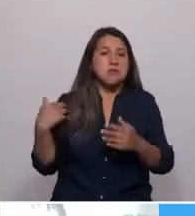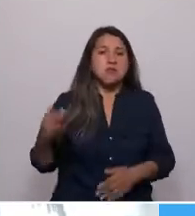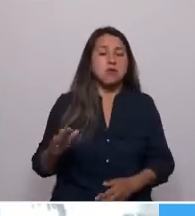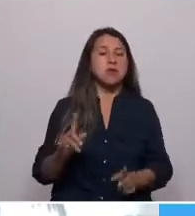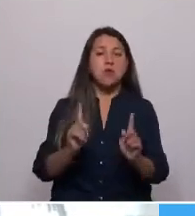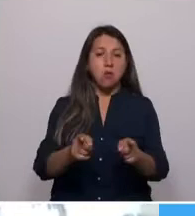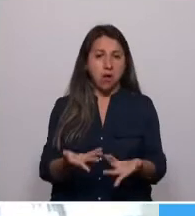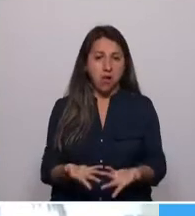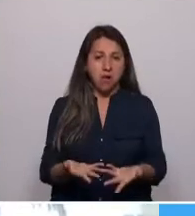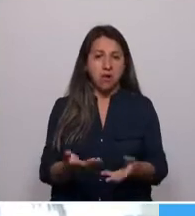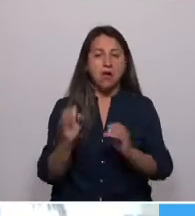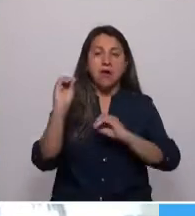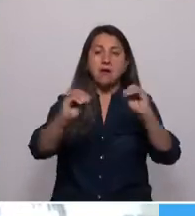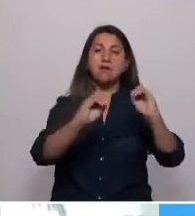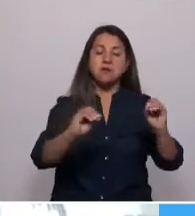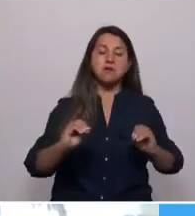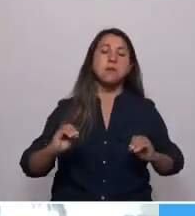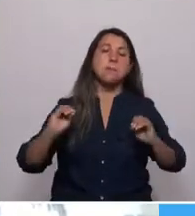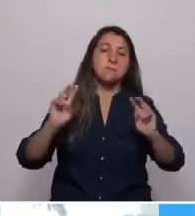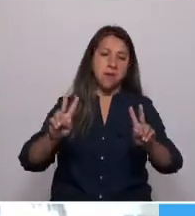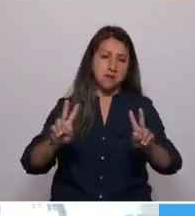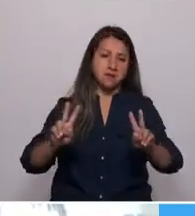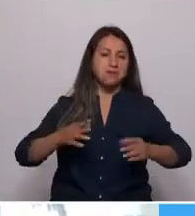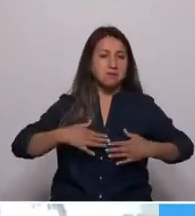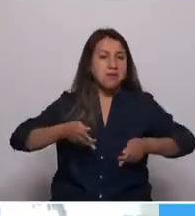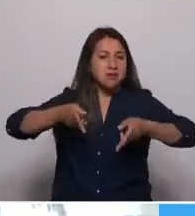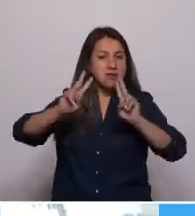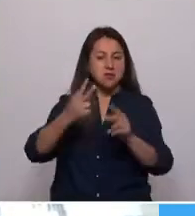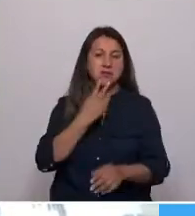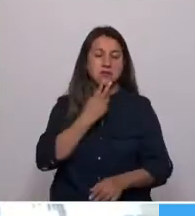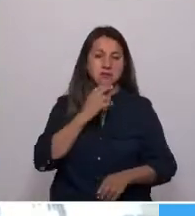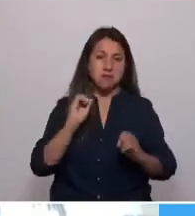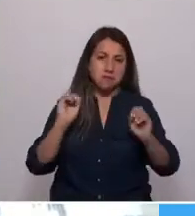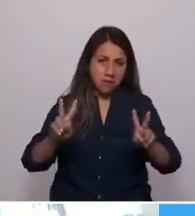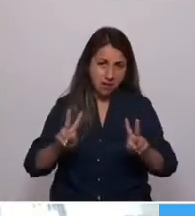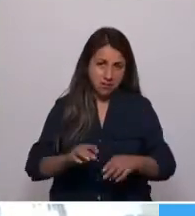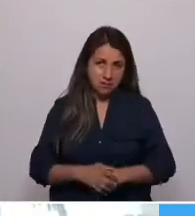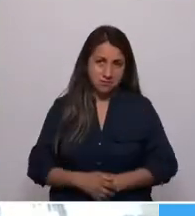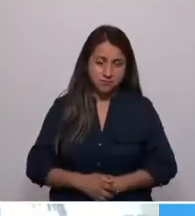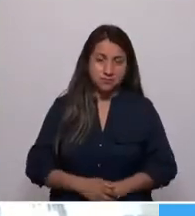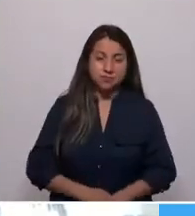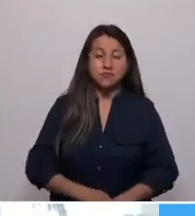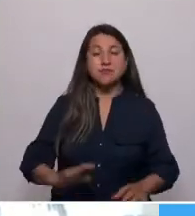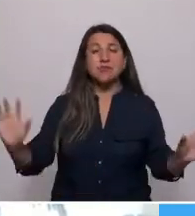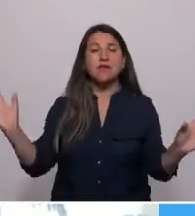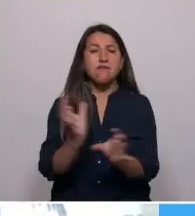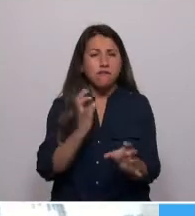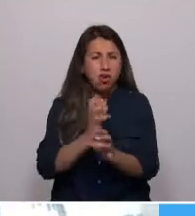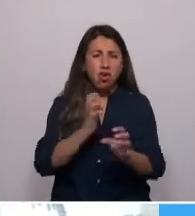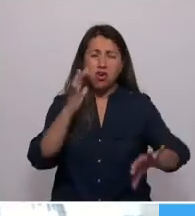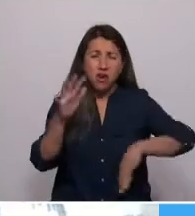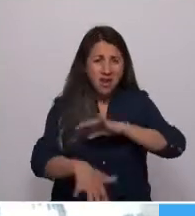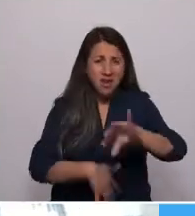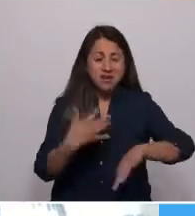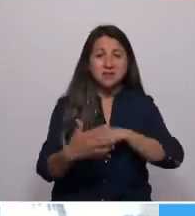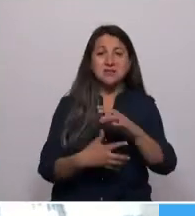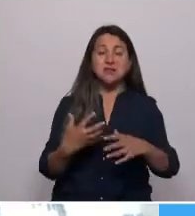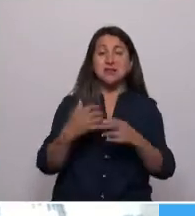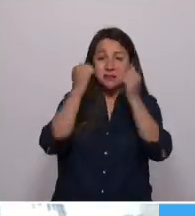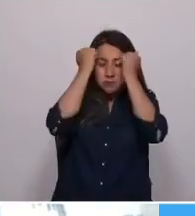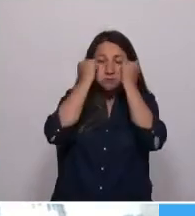también a la paz a nuestro derecho a vivir en paz la violencia y el terrorismo